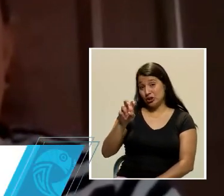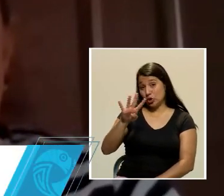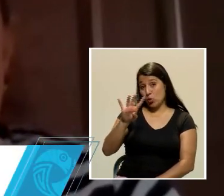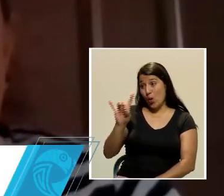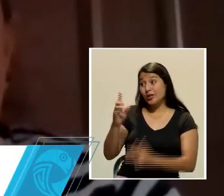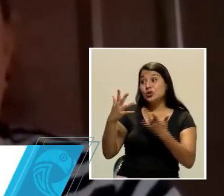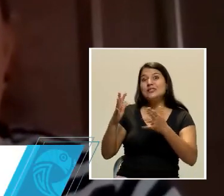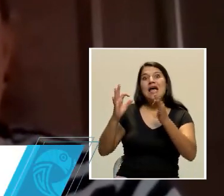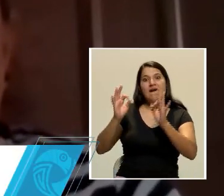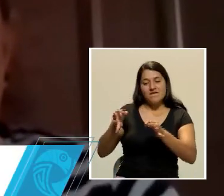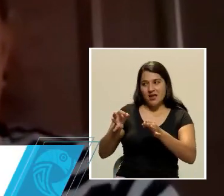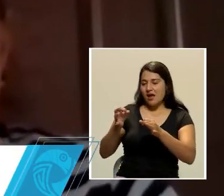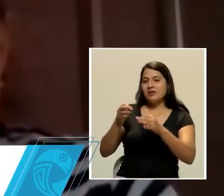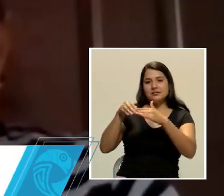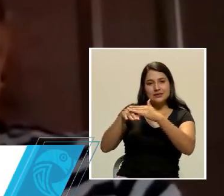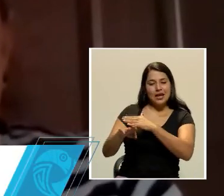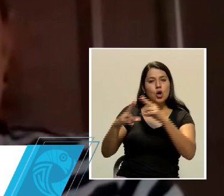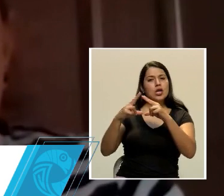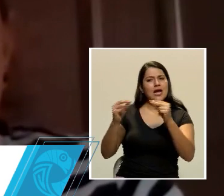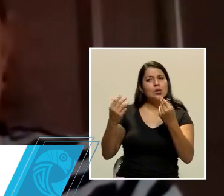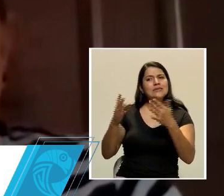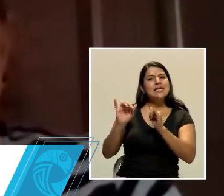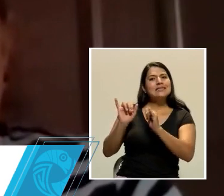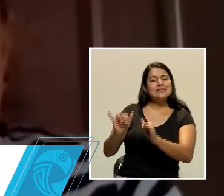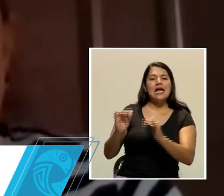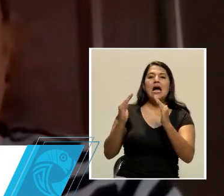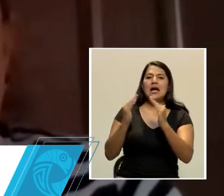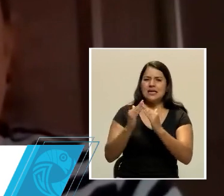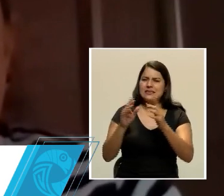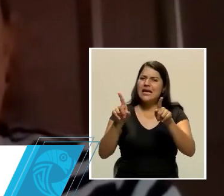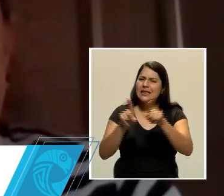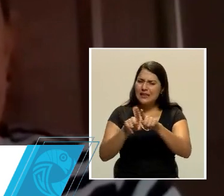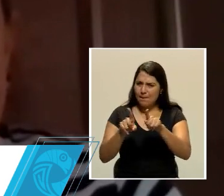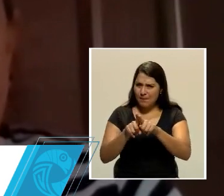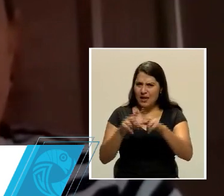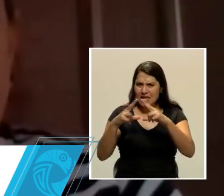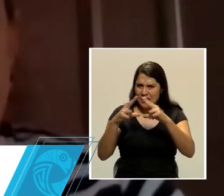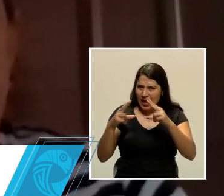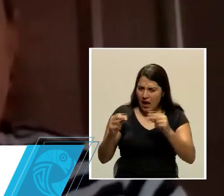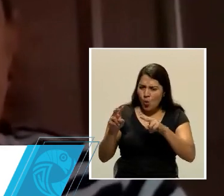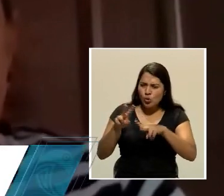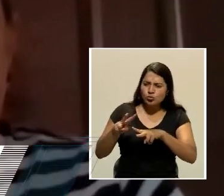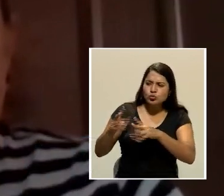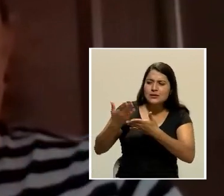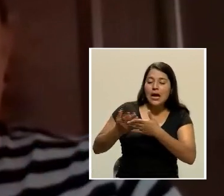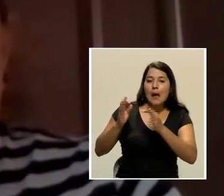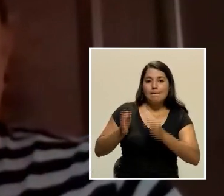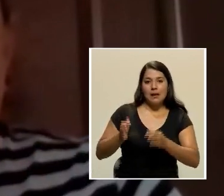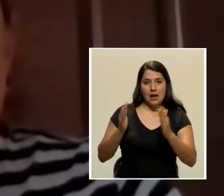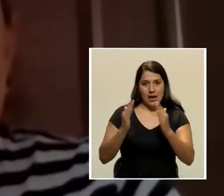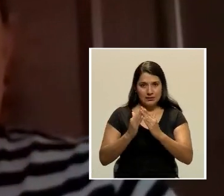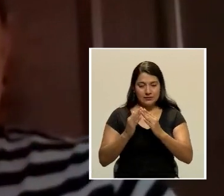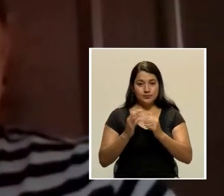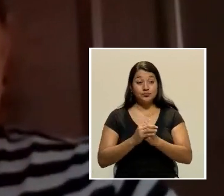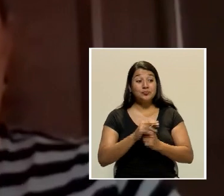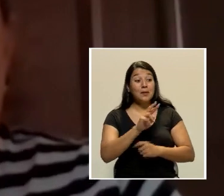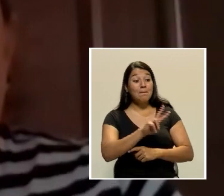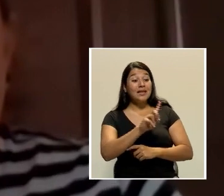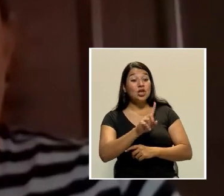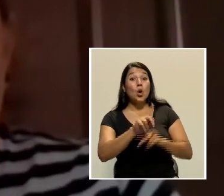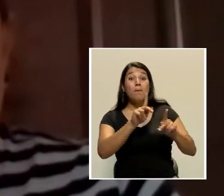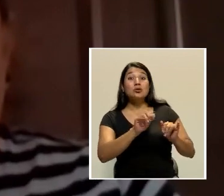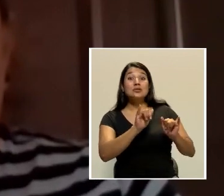Paz, ellos están en buenas condiciones de salud, esperando para que les efectúen la prueba nuevamente. Ya los